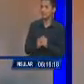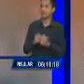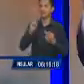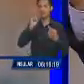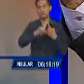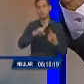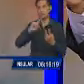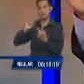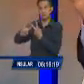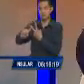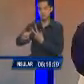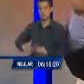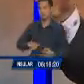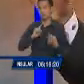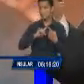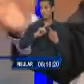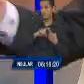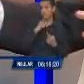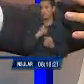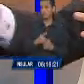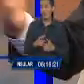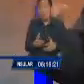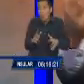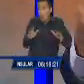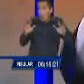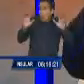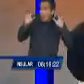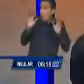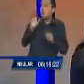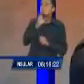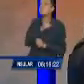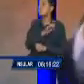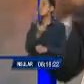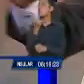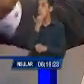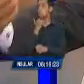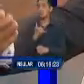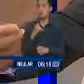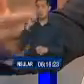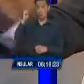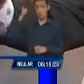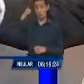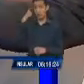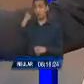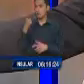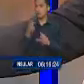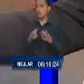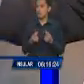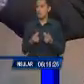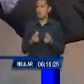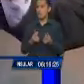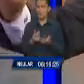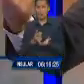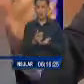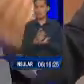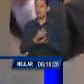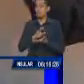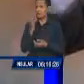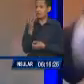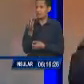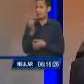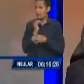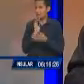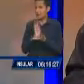Los que le ven como casi un pecado que el Estado ecuatoriano utilice la liquidez del IES